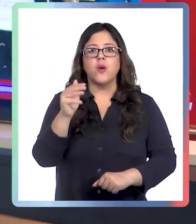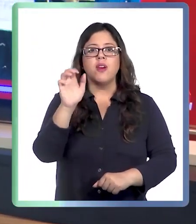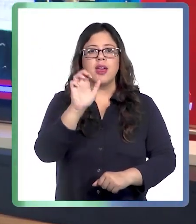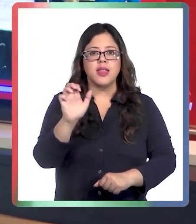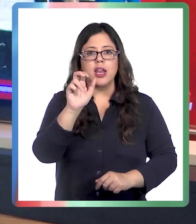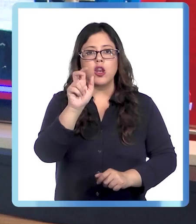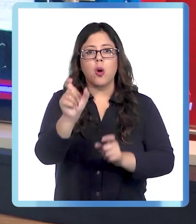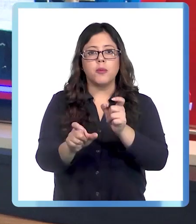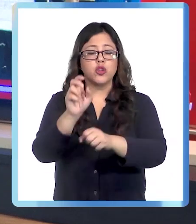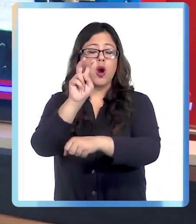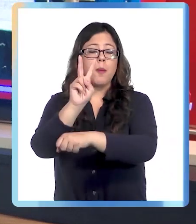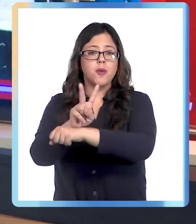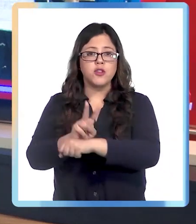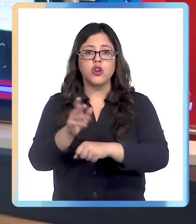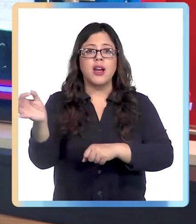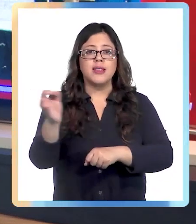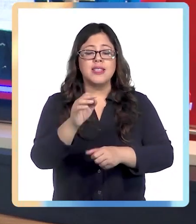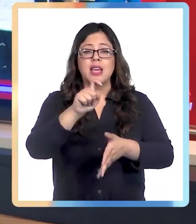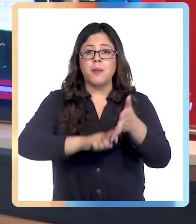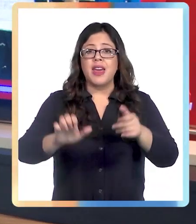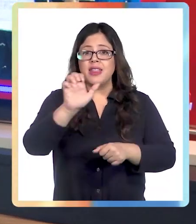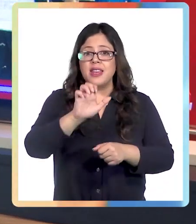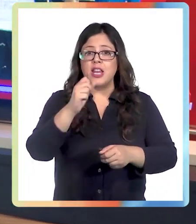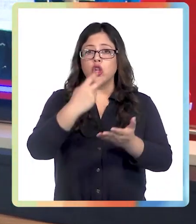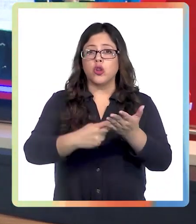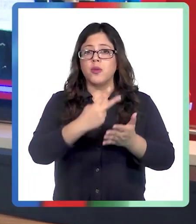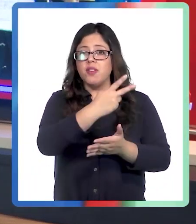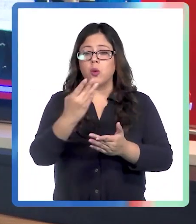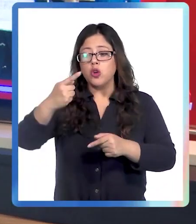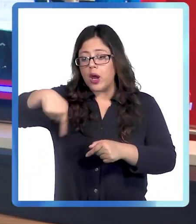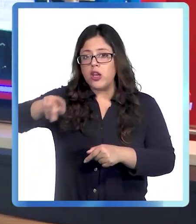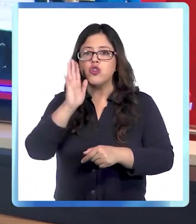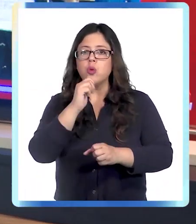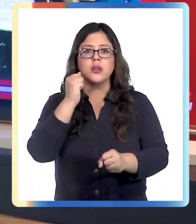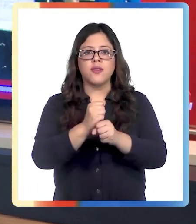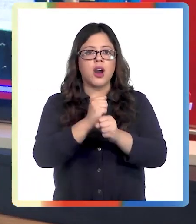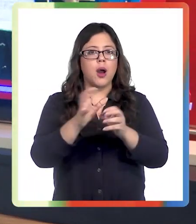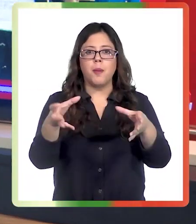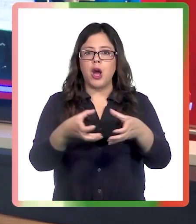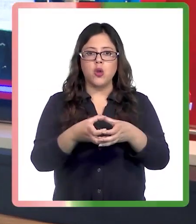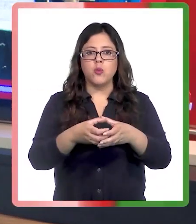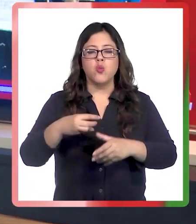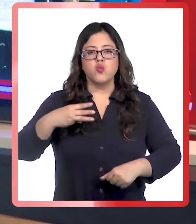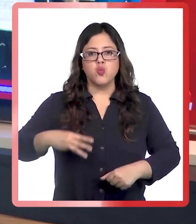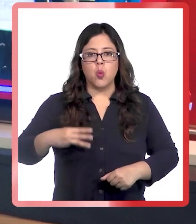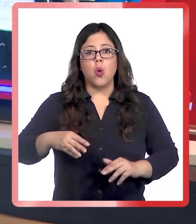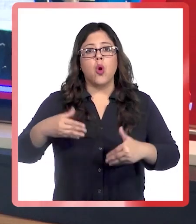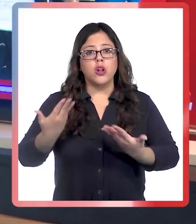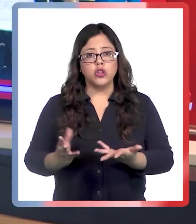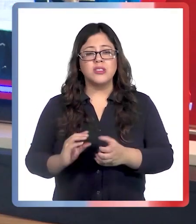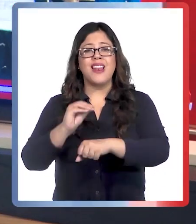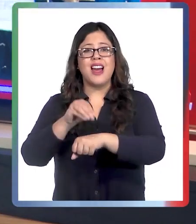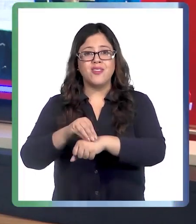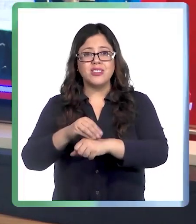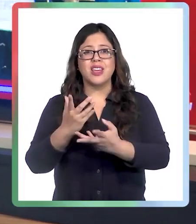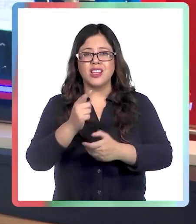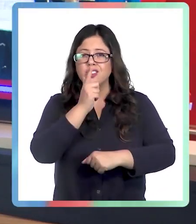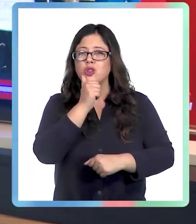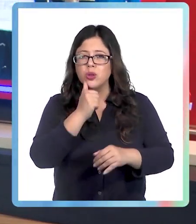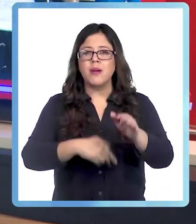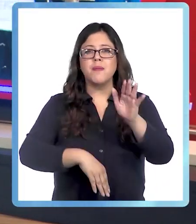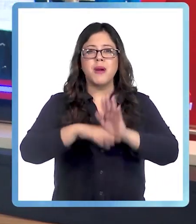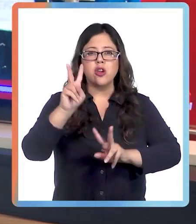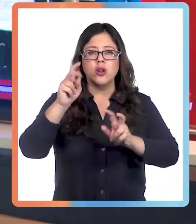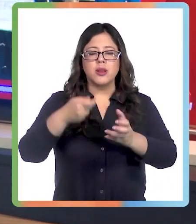profesores advirtieron que en enero de 2024 ellos dejan de trabajar para la Corporación Municipal, así que el anuncio les genera más dudas aún sobre el pago de